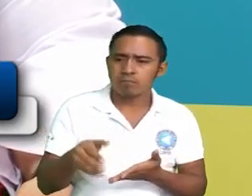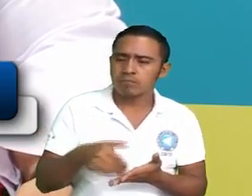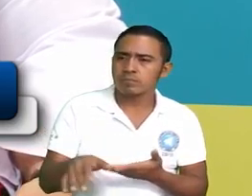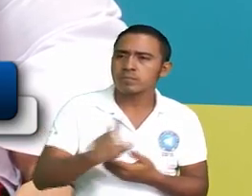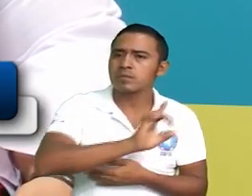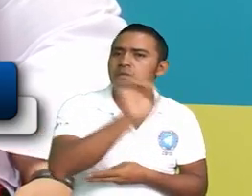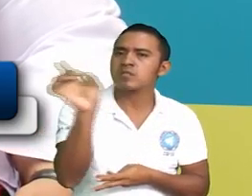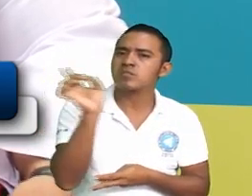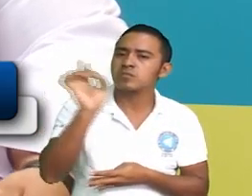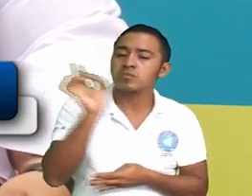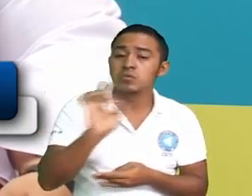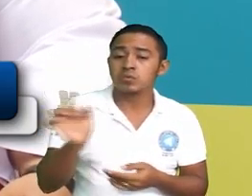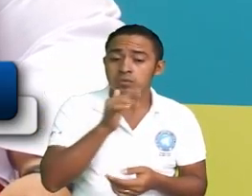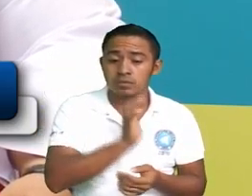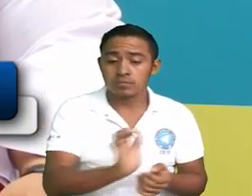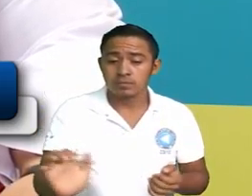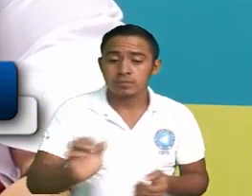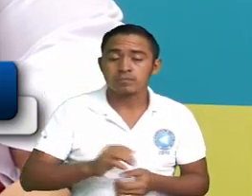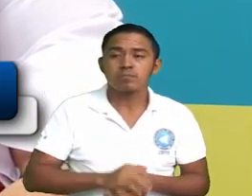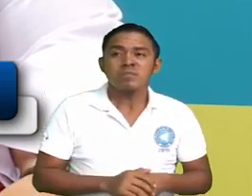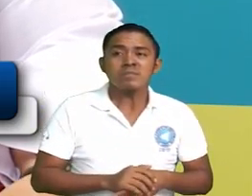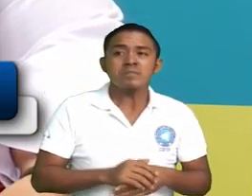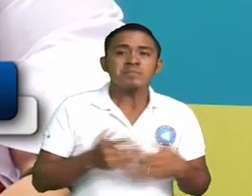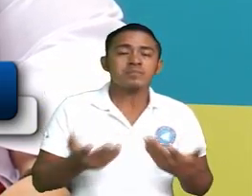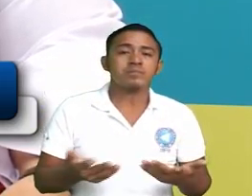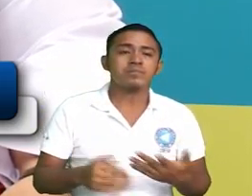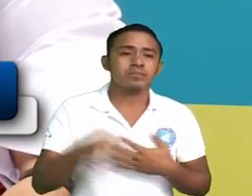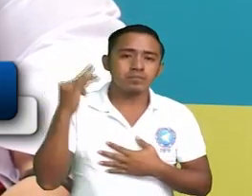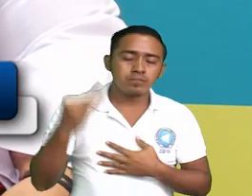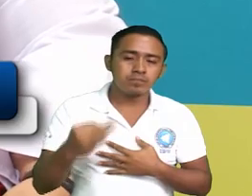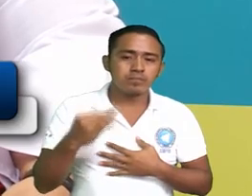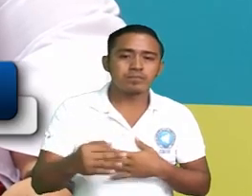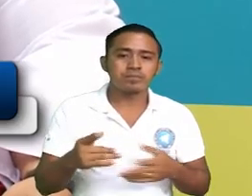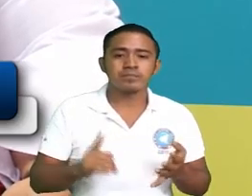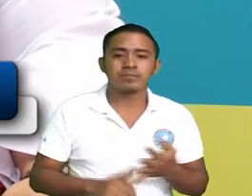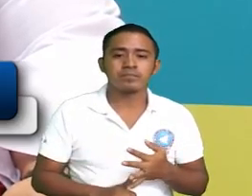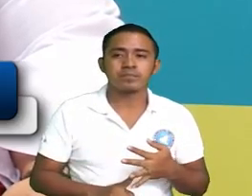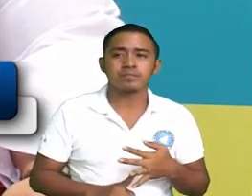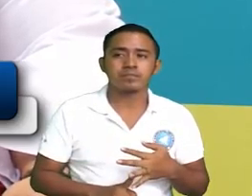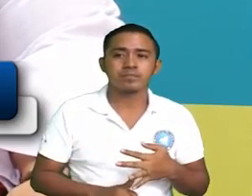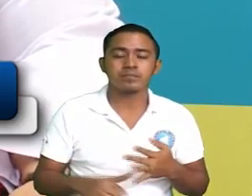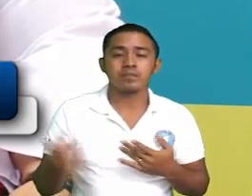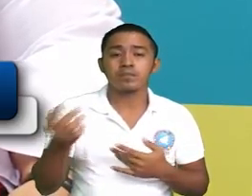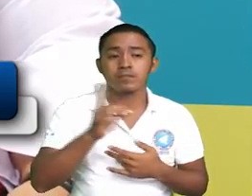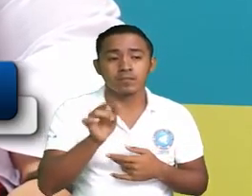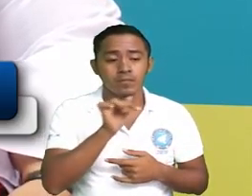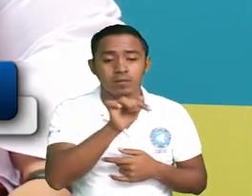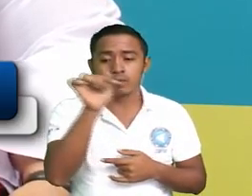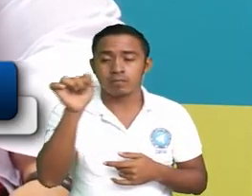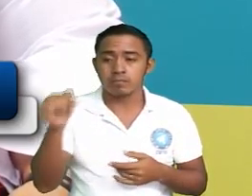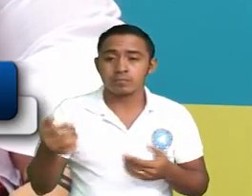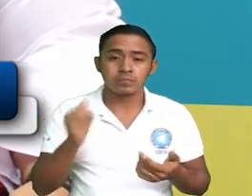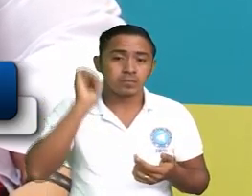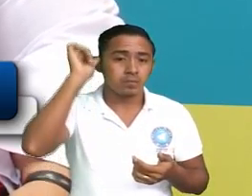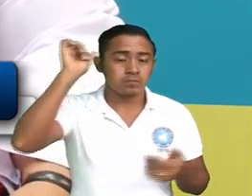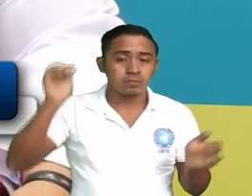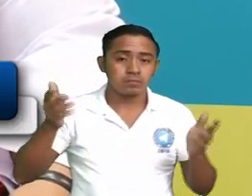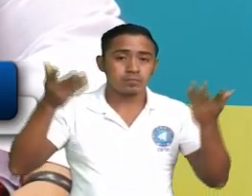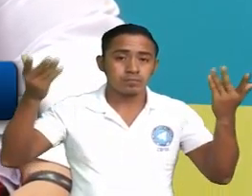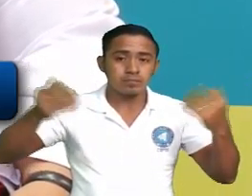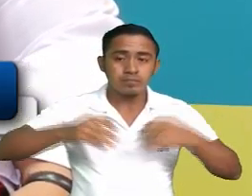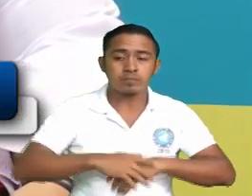dónde está ubicado el niño, ¿ya? Y así garantizamos también dónde está ubicado el adulto mayor, porque